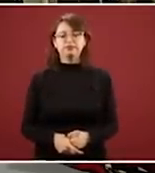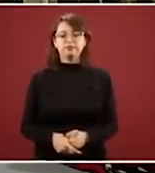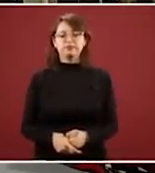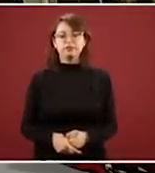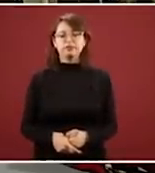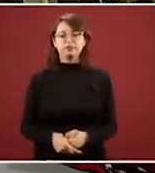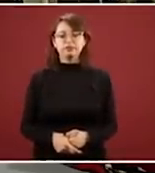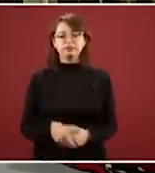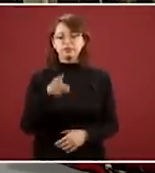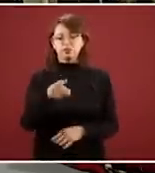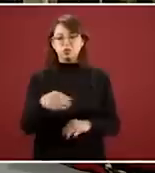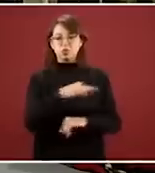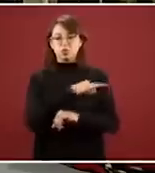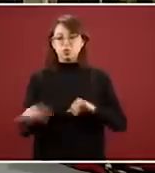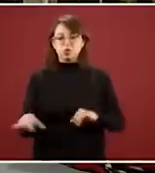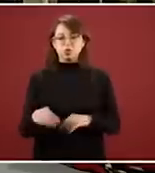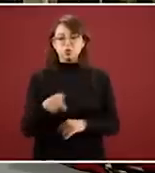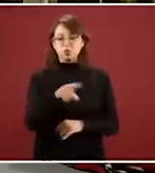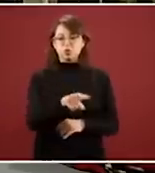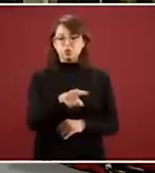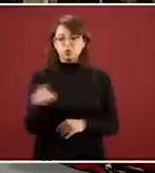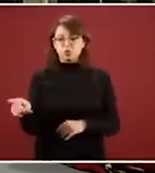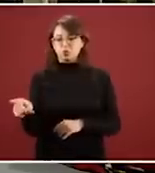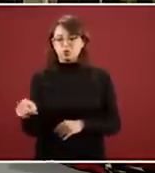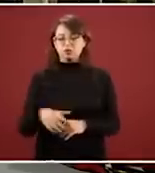ya termino aquí, 5 y 5.